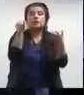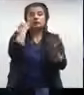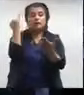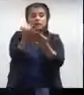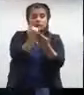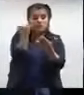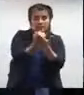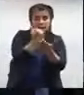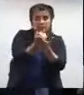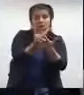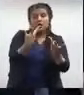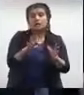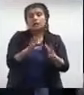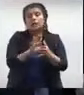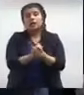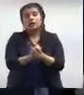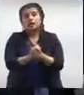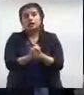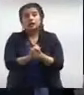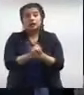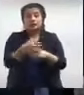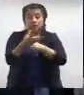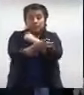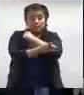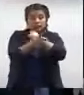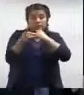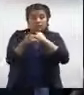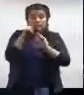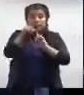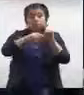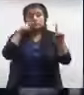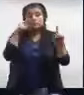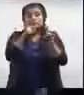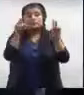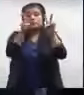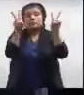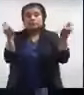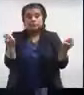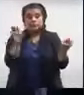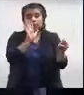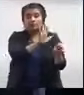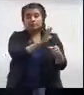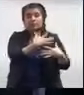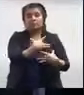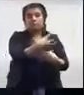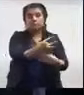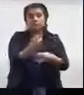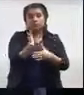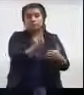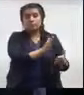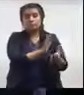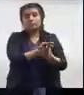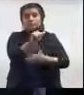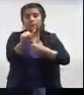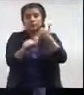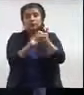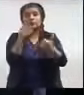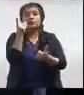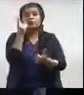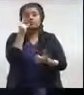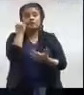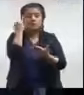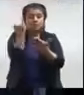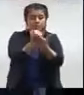investigación criminal de los delitos relacionados con el ámbito de su competencia. Subdirección de